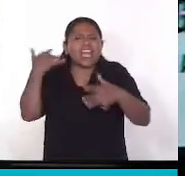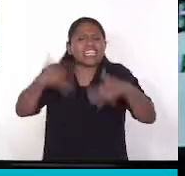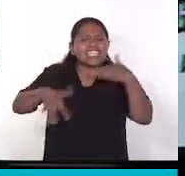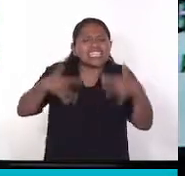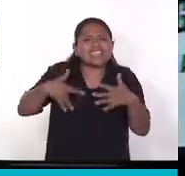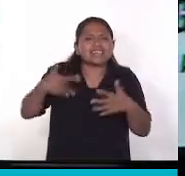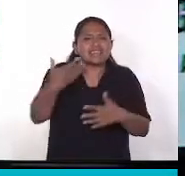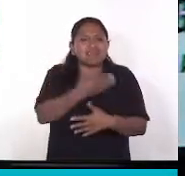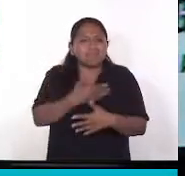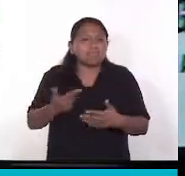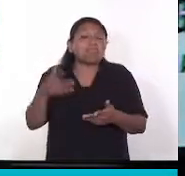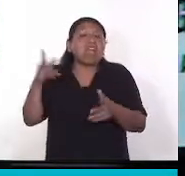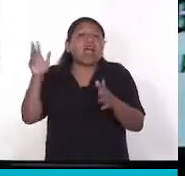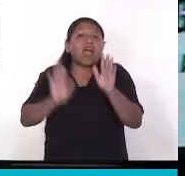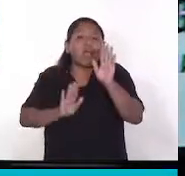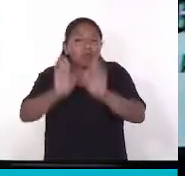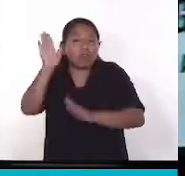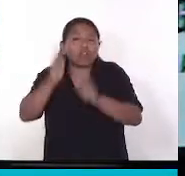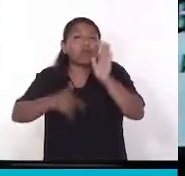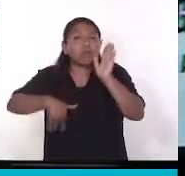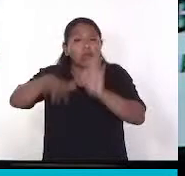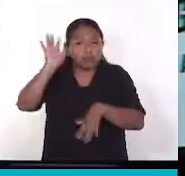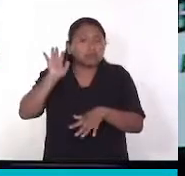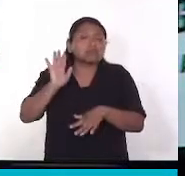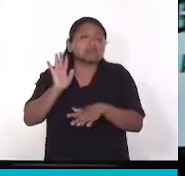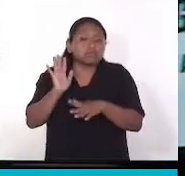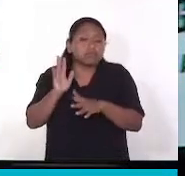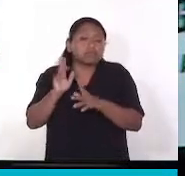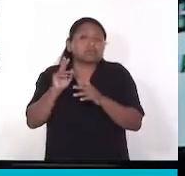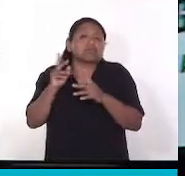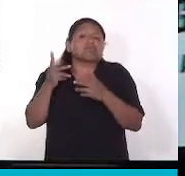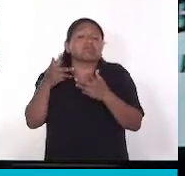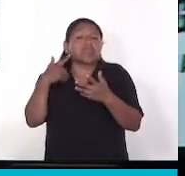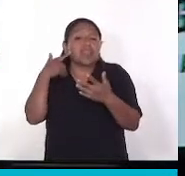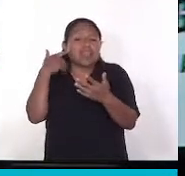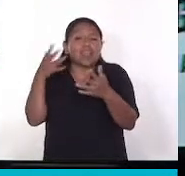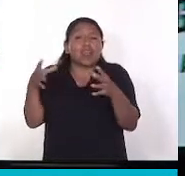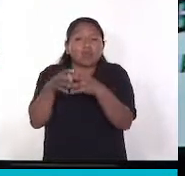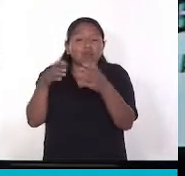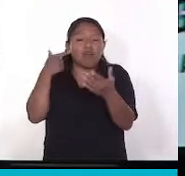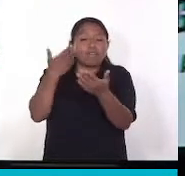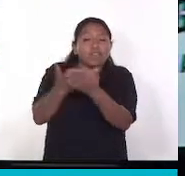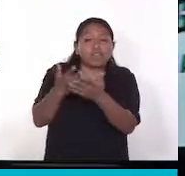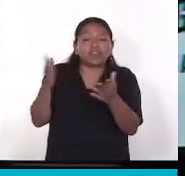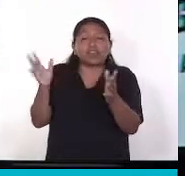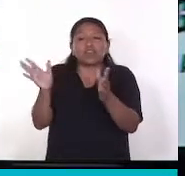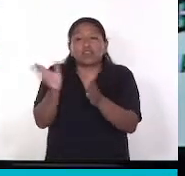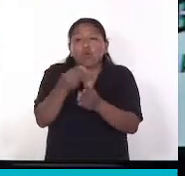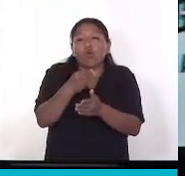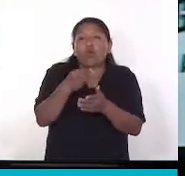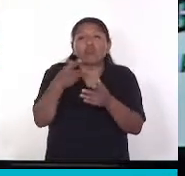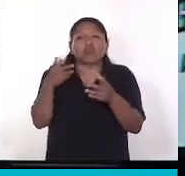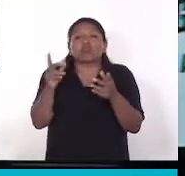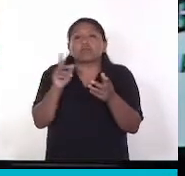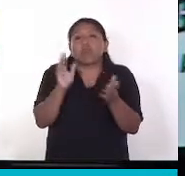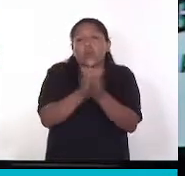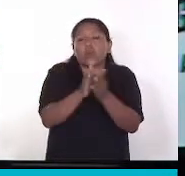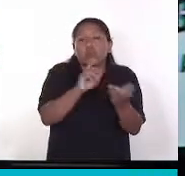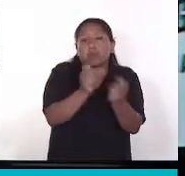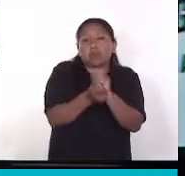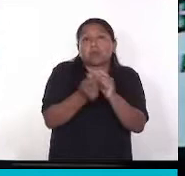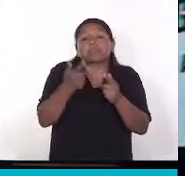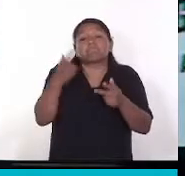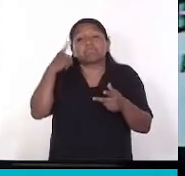que ha sido votado por una mayoría, acordado por las mismas fuerzas del Frente de Todos y de Juntos por el Cambio, que aparentemente han acordado vaciar esta